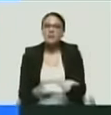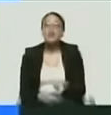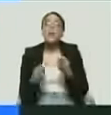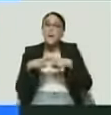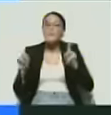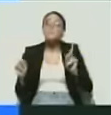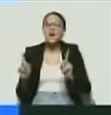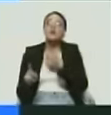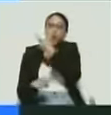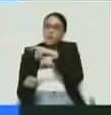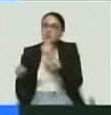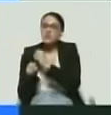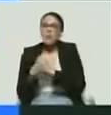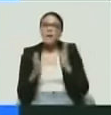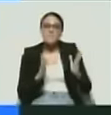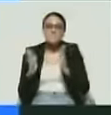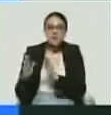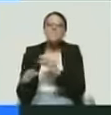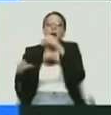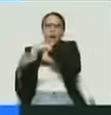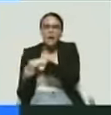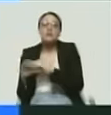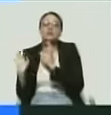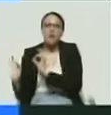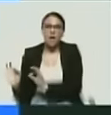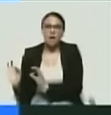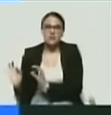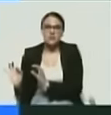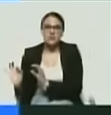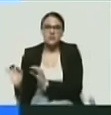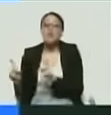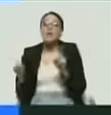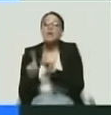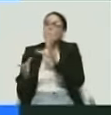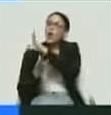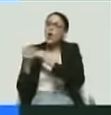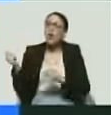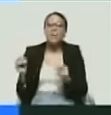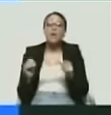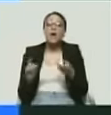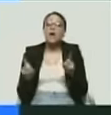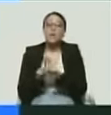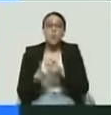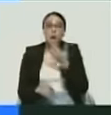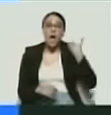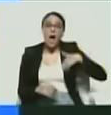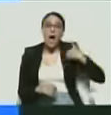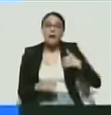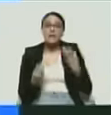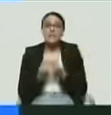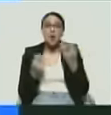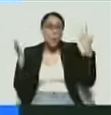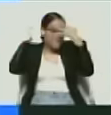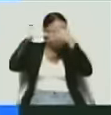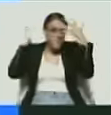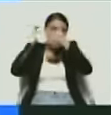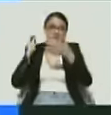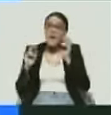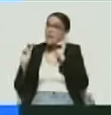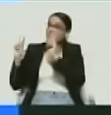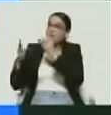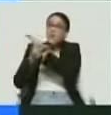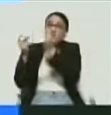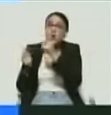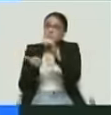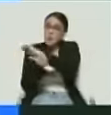prometió Javier Milei a ese pueblo que está en este momento destrozado con unos niveles de pobreza y